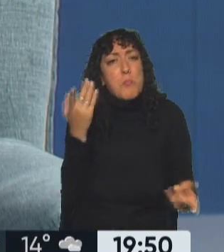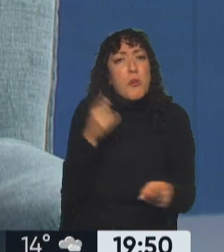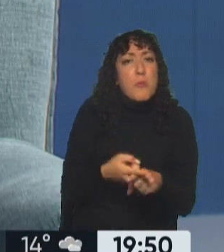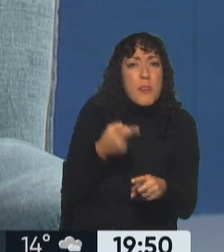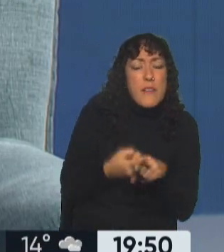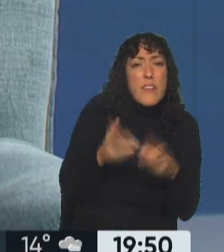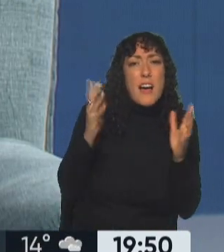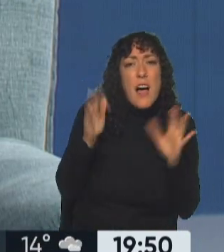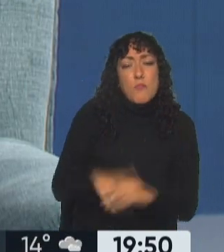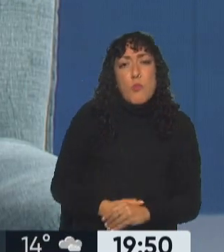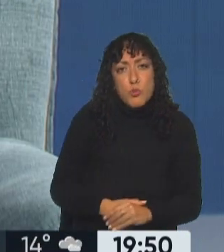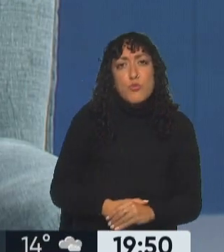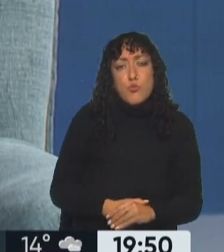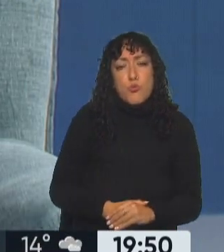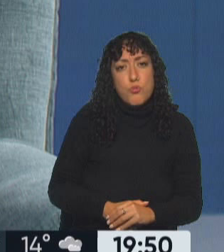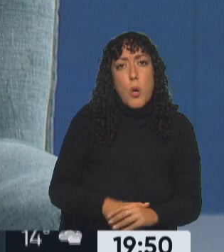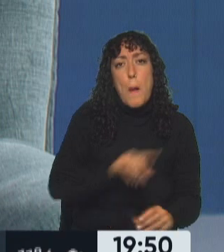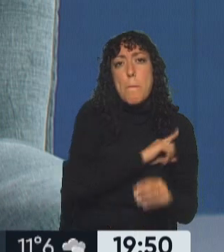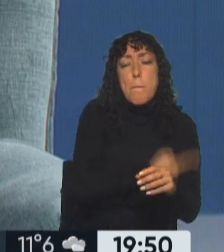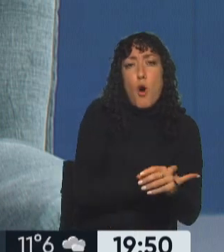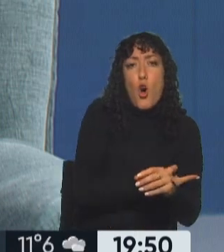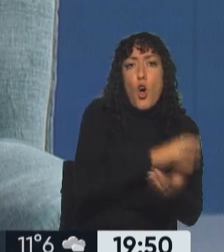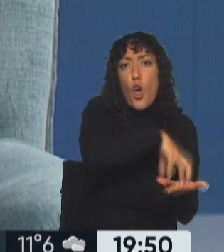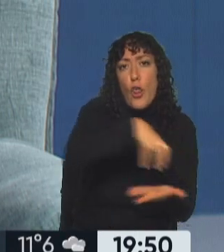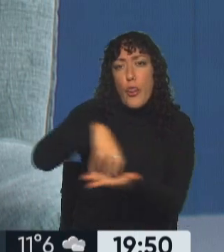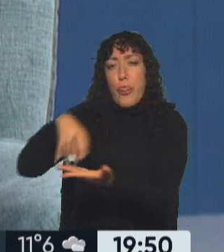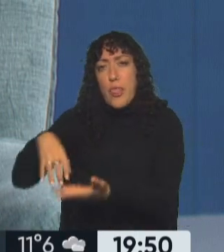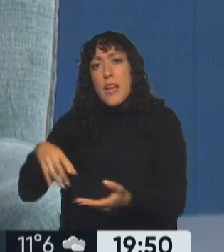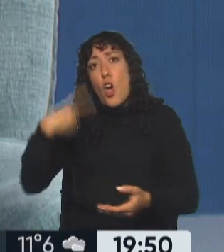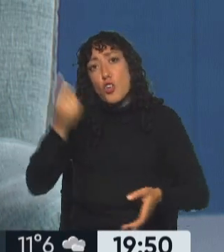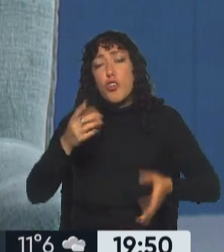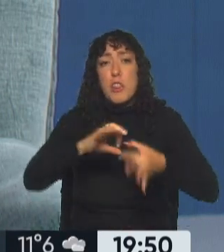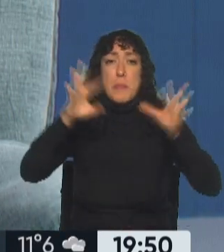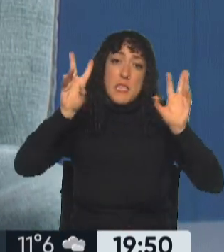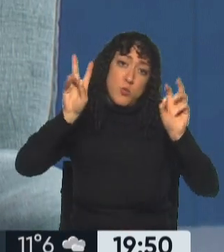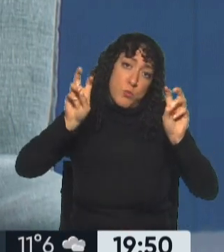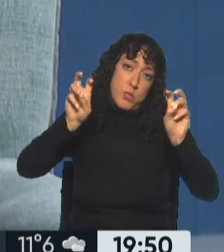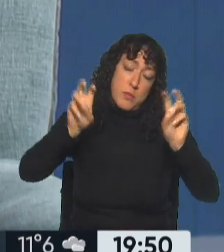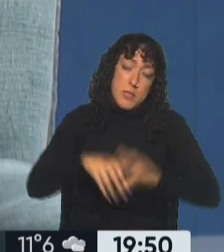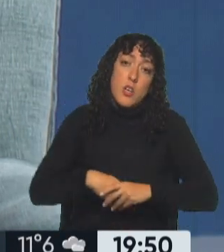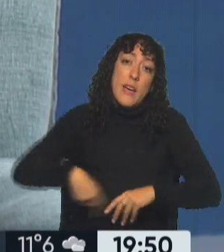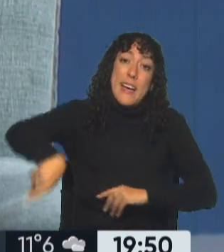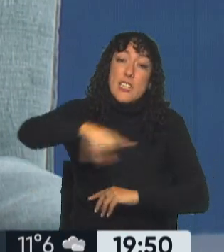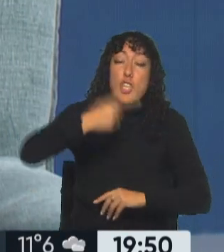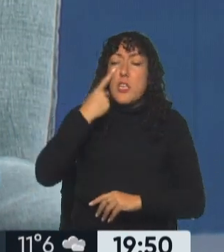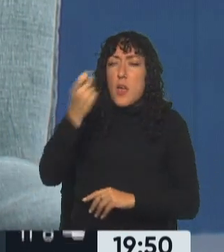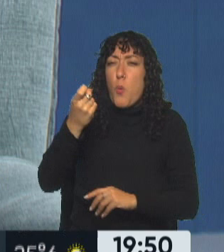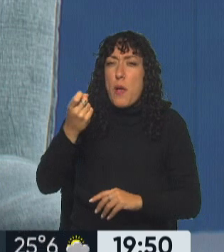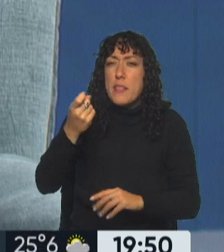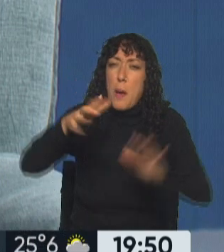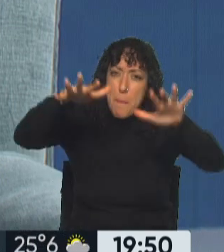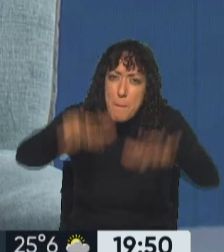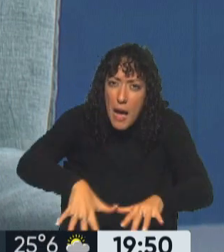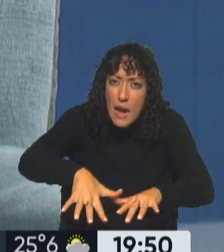democracia. Los otros poderes que se supone que son independientes, cuando advierten, no pueden detener la